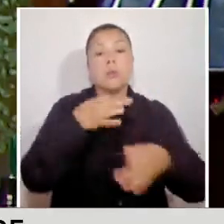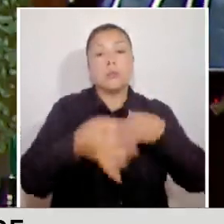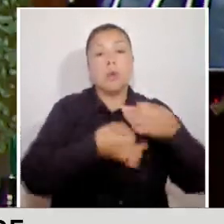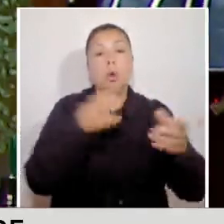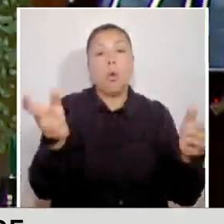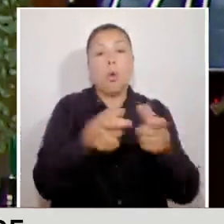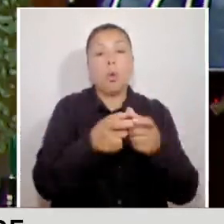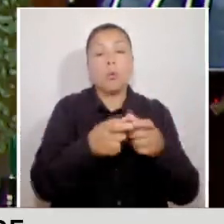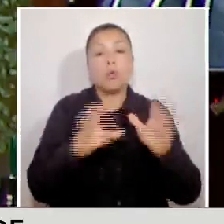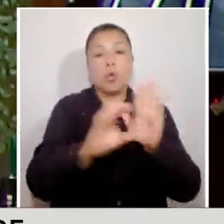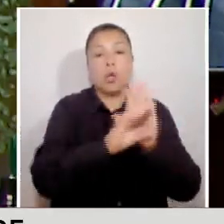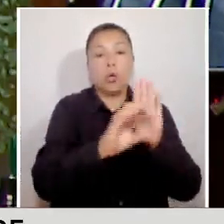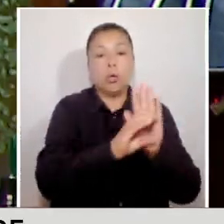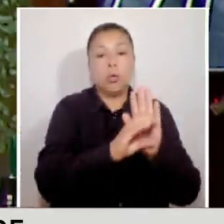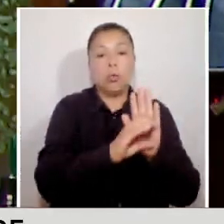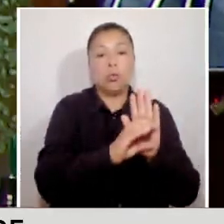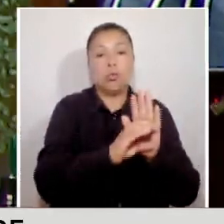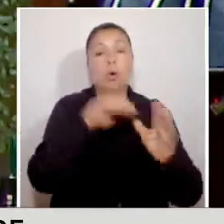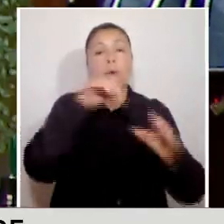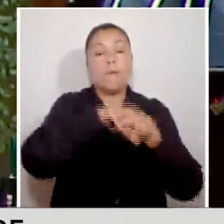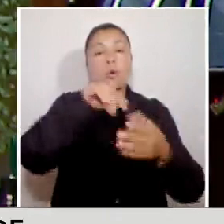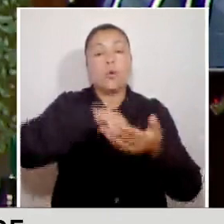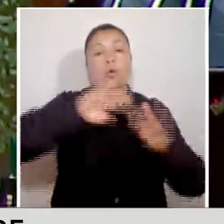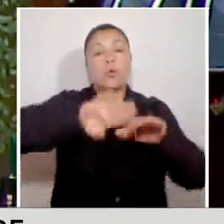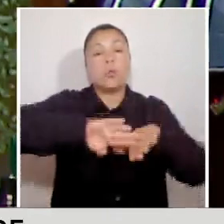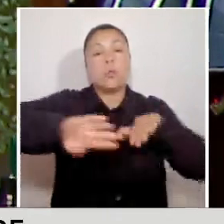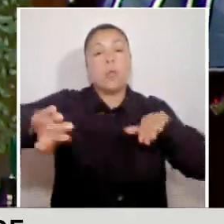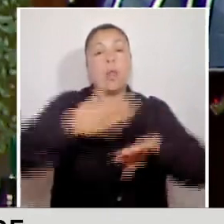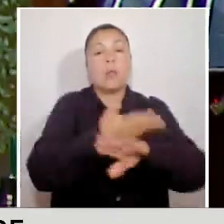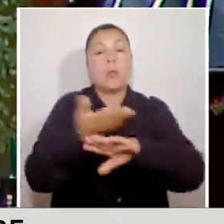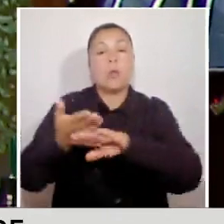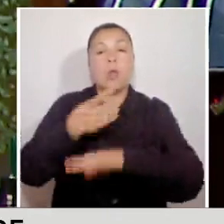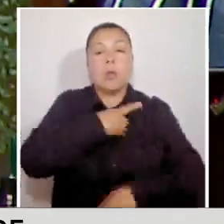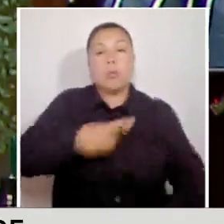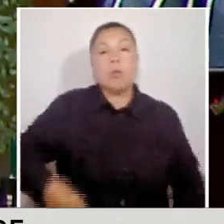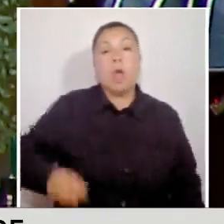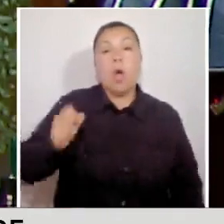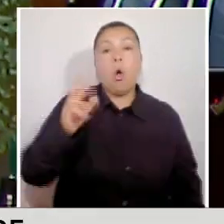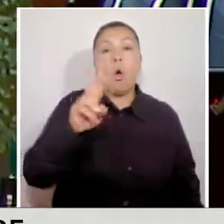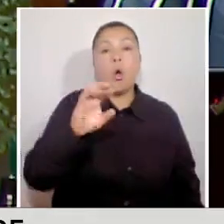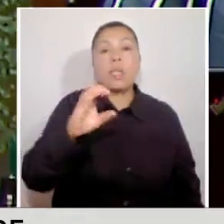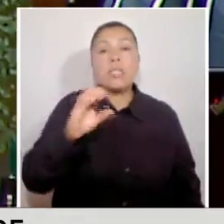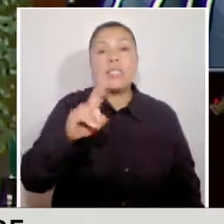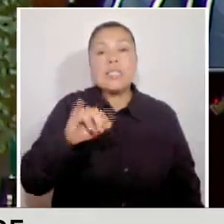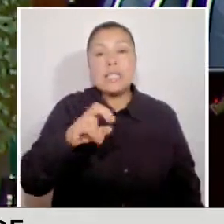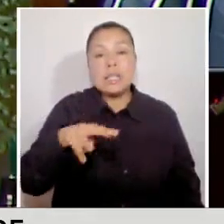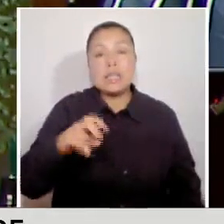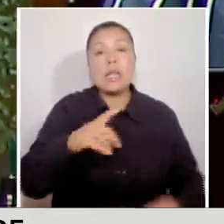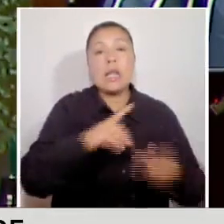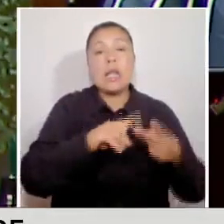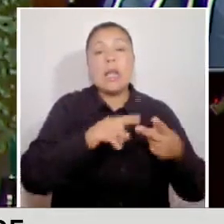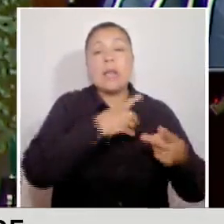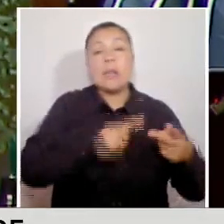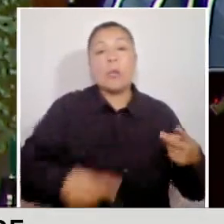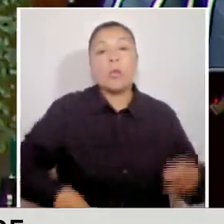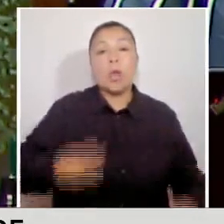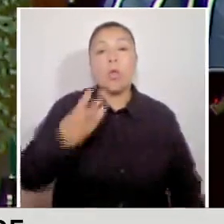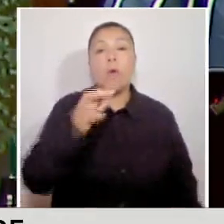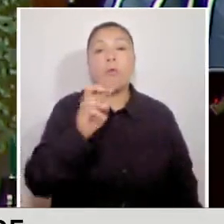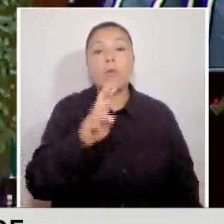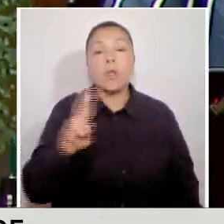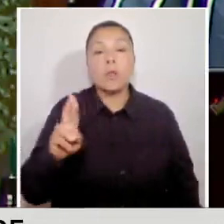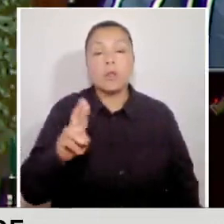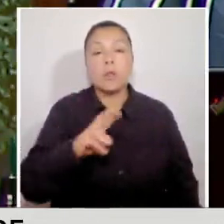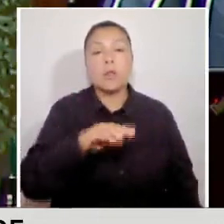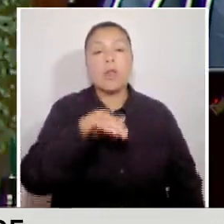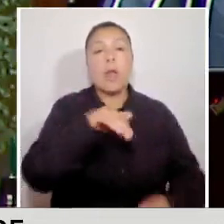Constitución cuya votación separada ha sido solicitada por la diputada y el diputado Gonzalo vinter y consta en la página